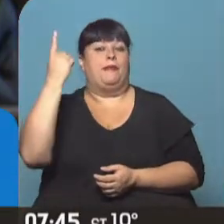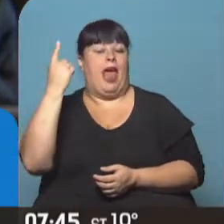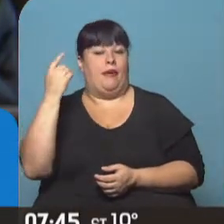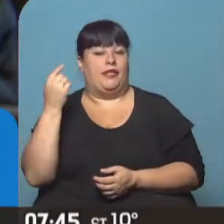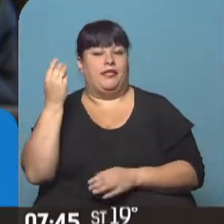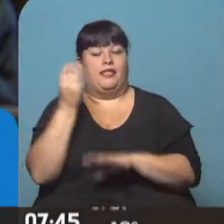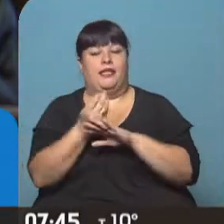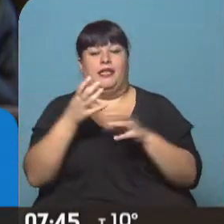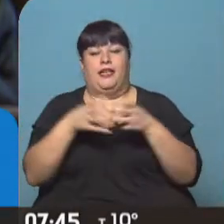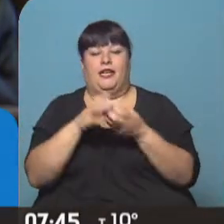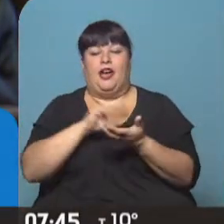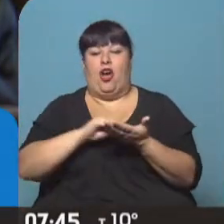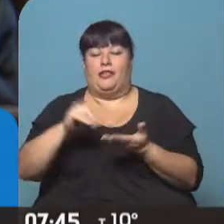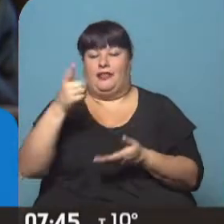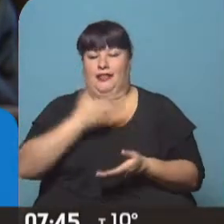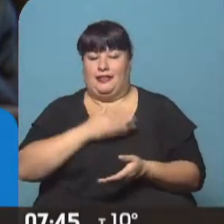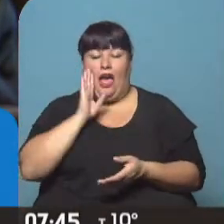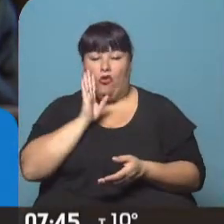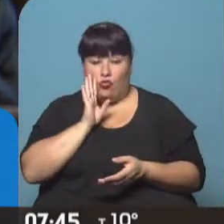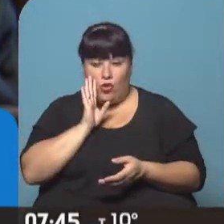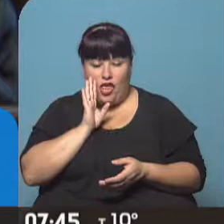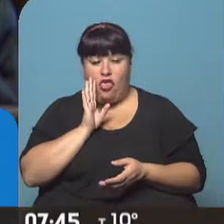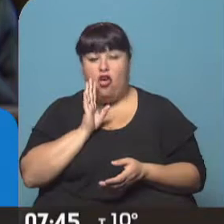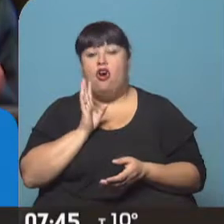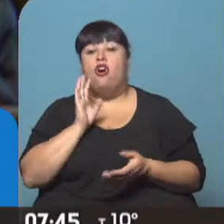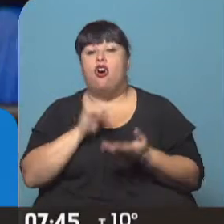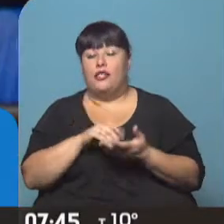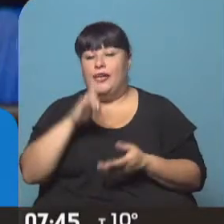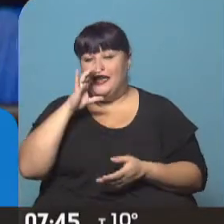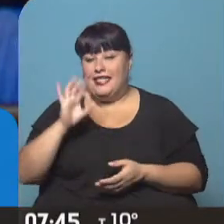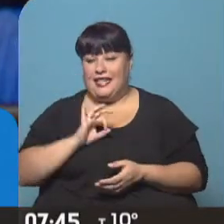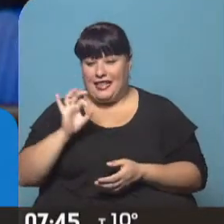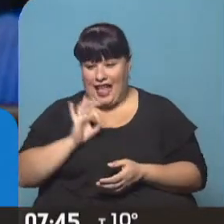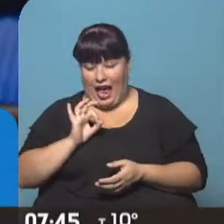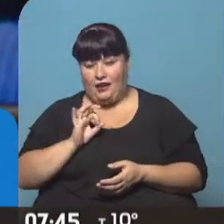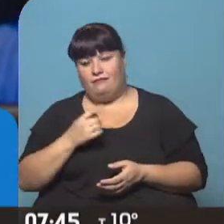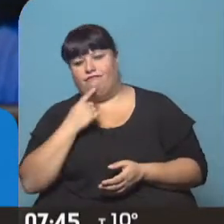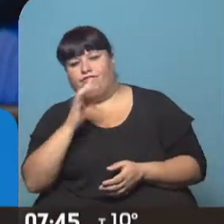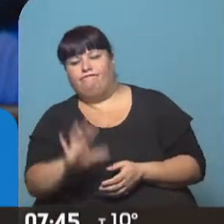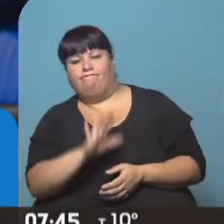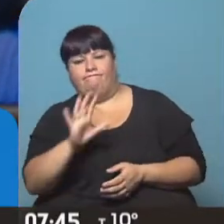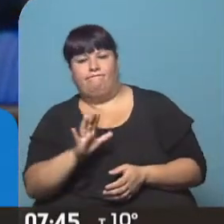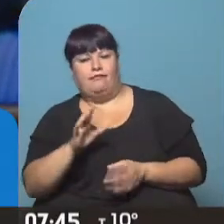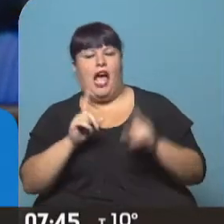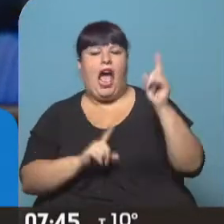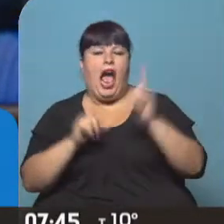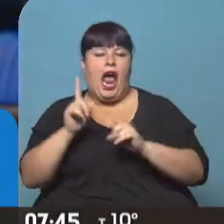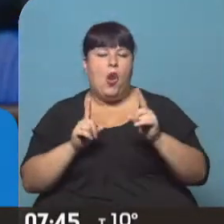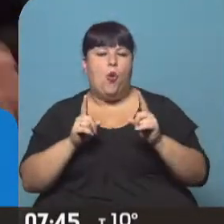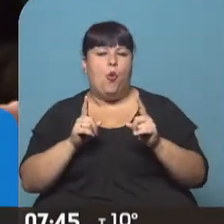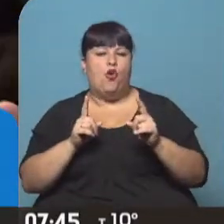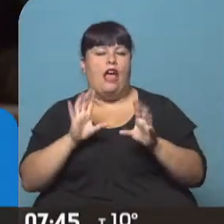una administración de los Estados Unidos que, de nuevo, en 70 años pone en cuestionamiento algunas de